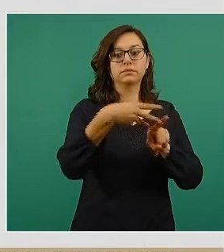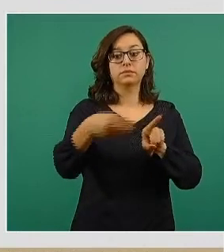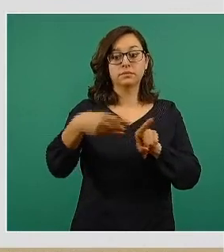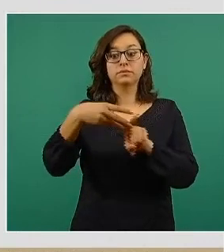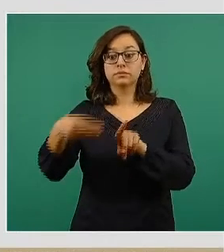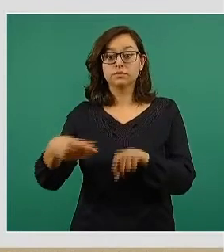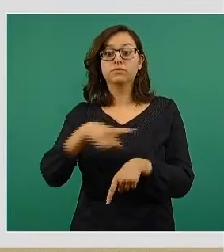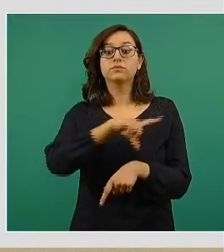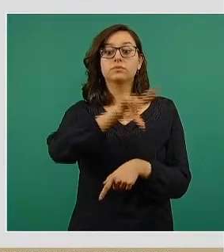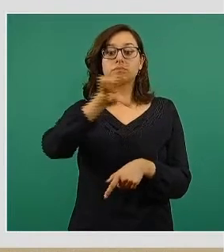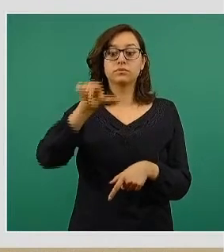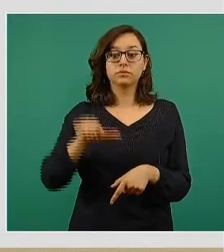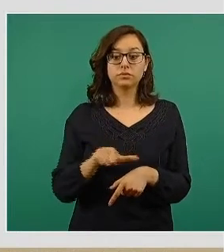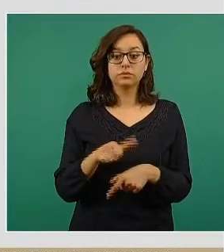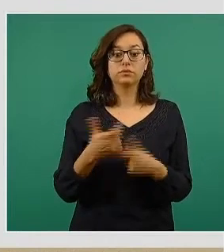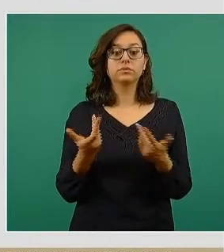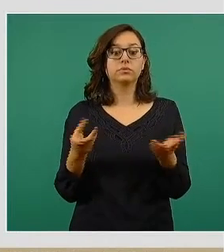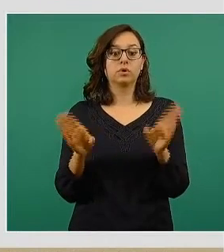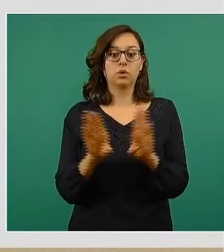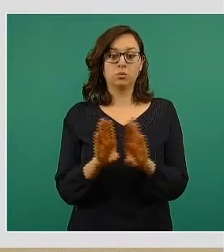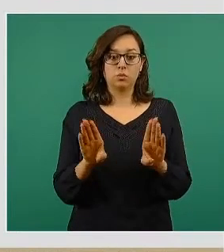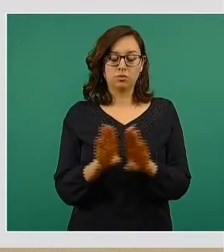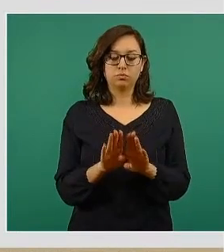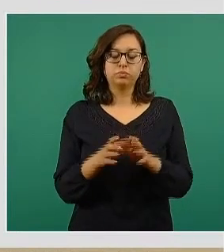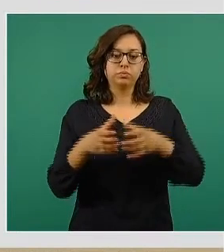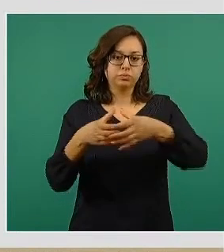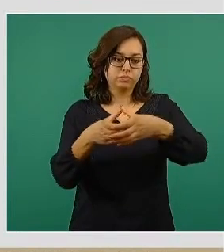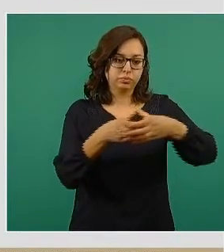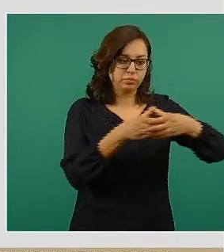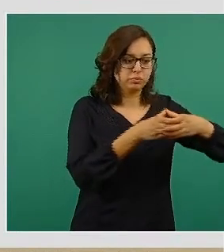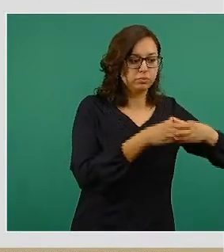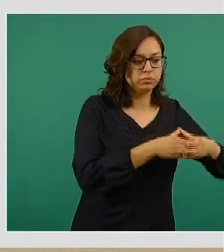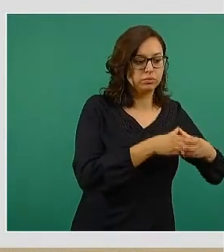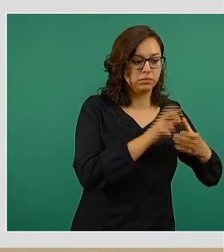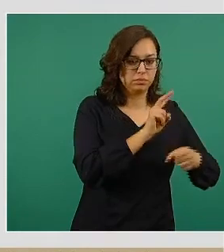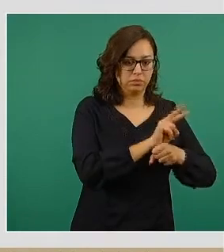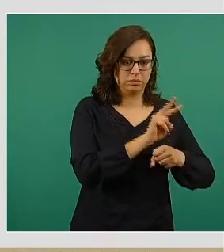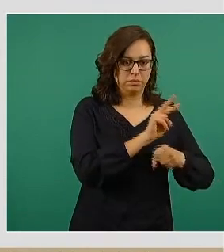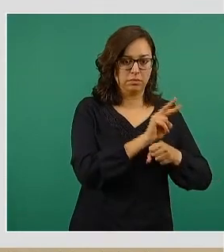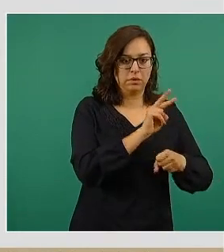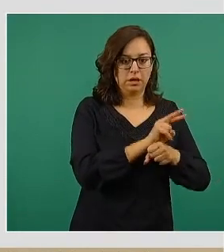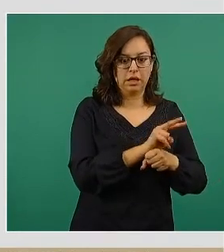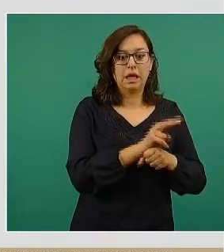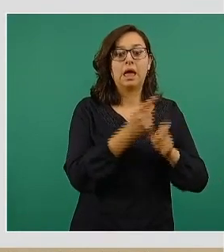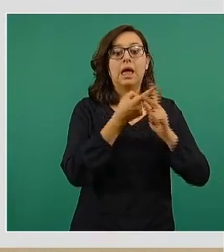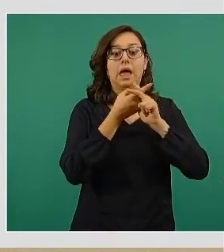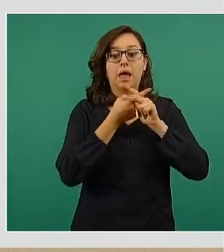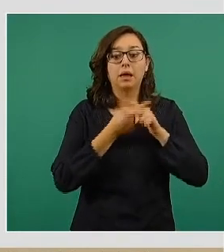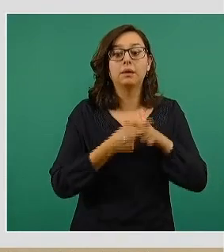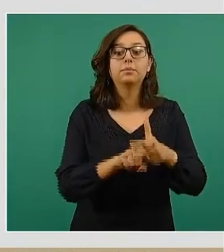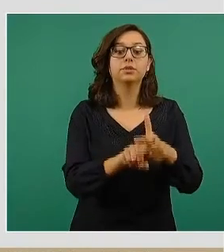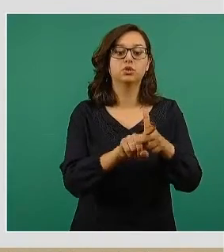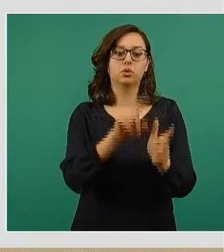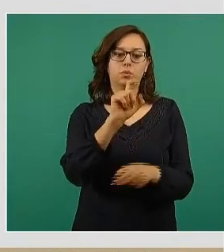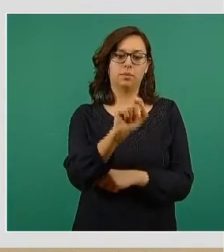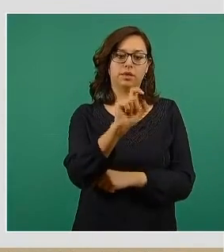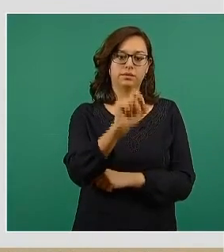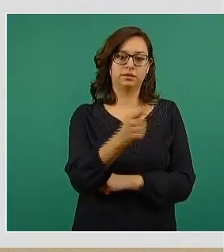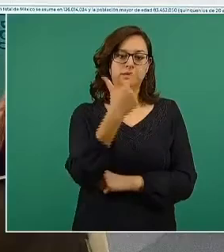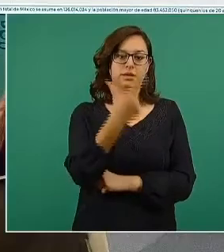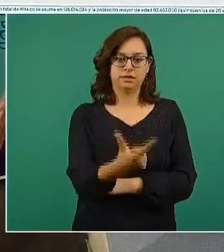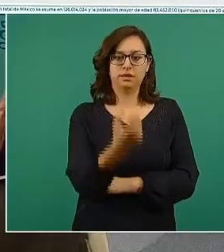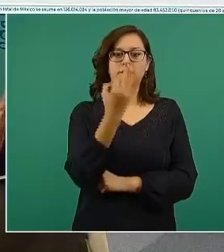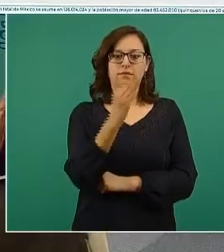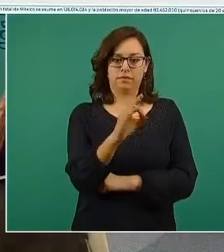de acción sería la contención. Y esto sucedió, como vimos, el 27 de febrero, cuando se dieron a conocer los primeros